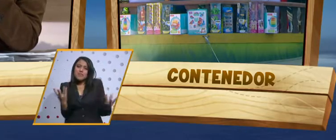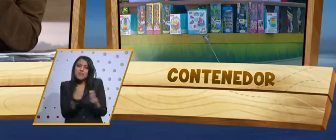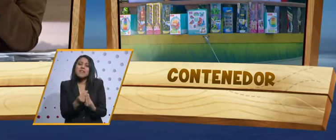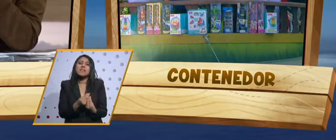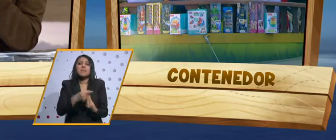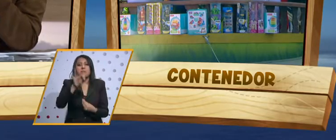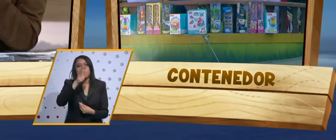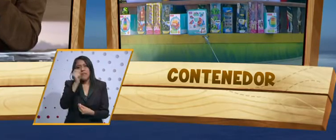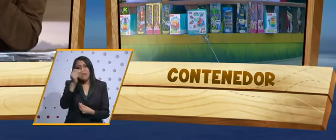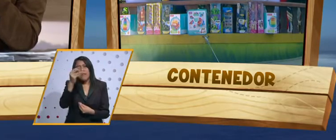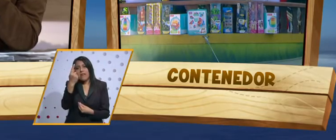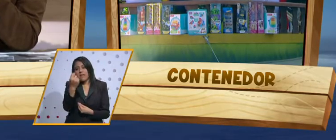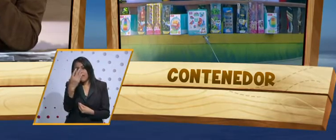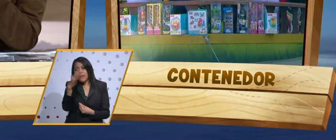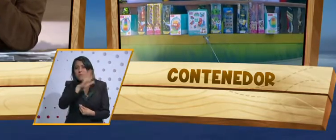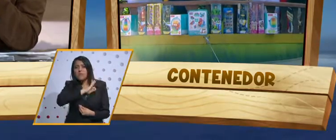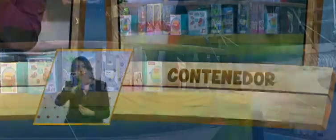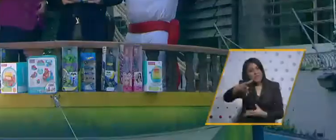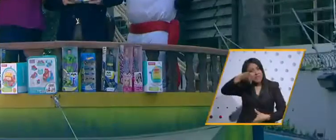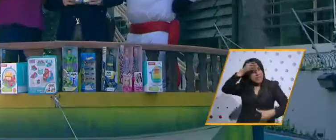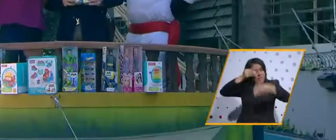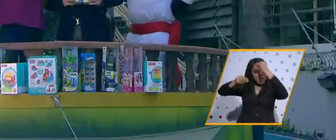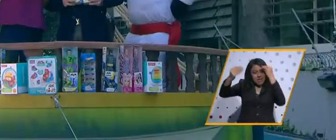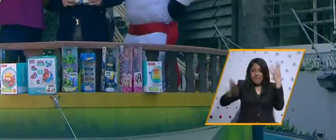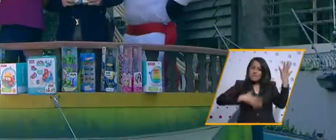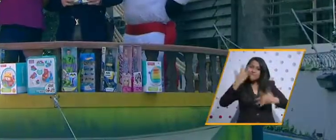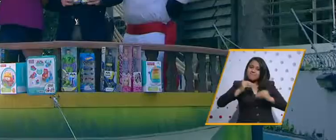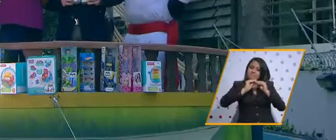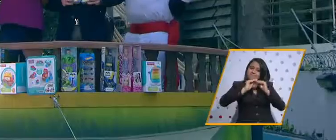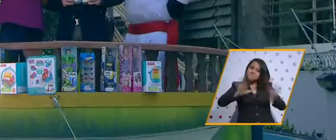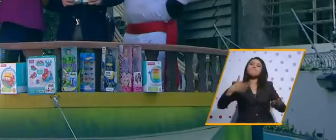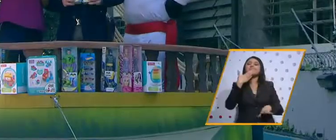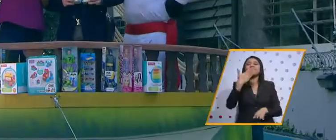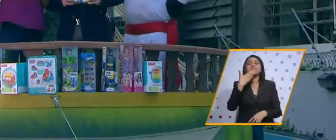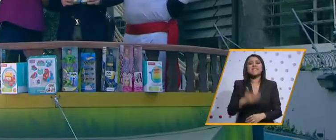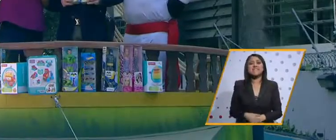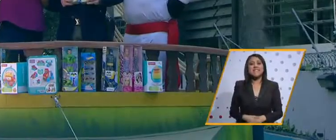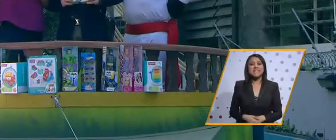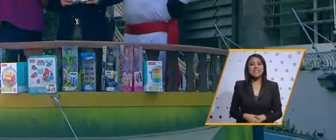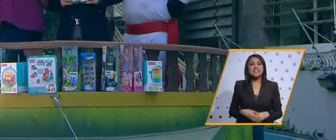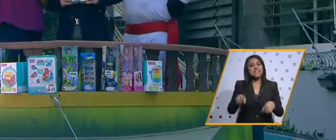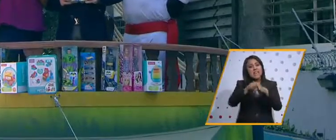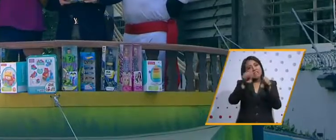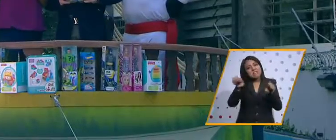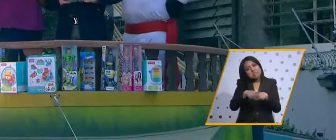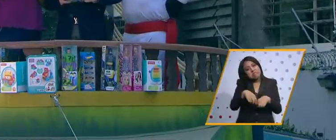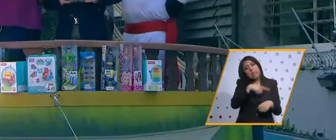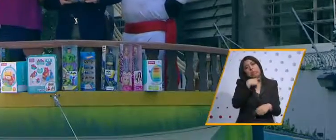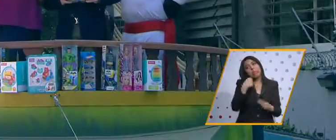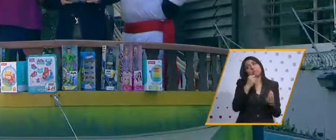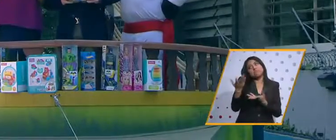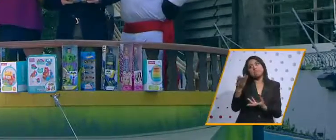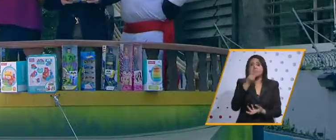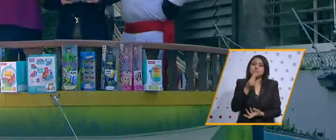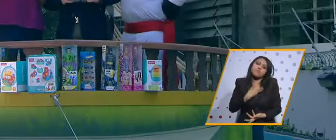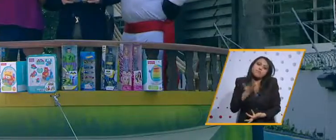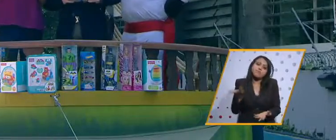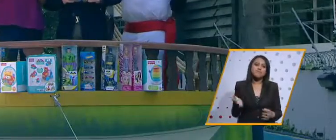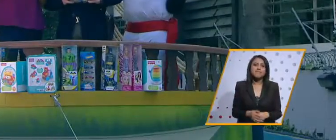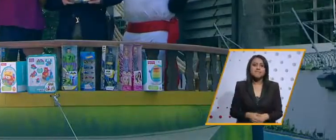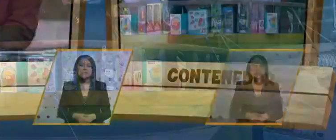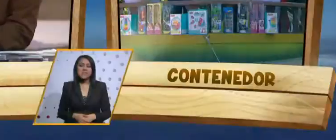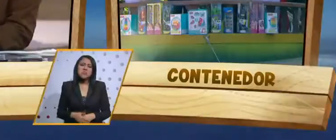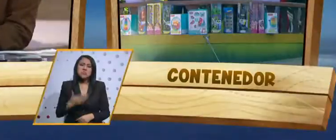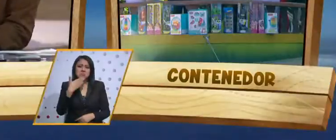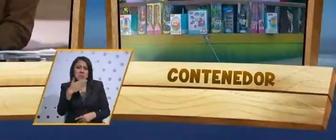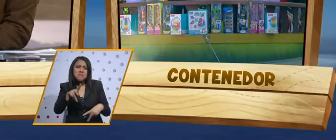usted va a aprender, se va a divertir. Y se va a volver a divertir y la va a pasar bien. Bueno, si su equipo pierde, ya es otro cantar. Pero durante el partido